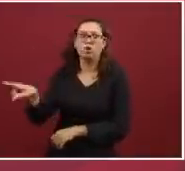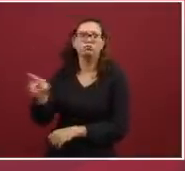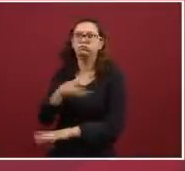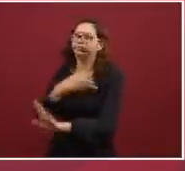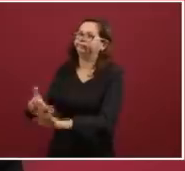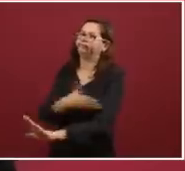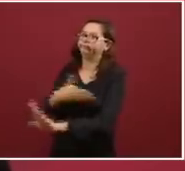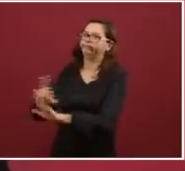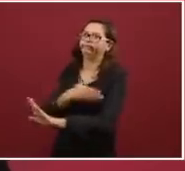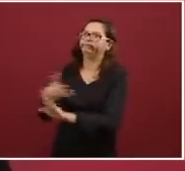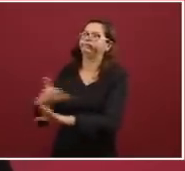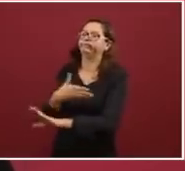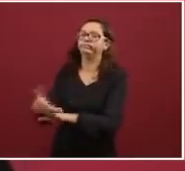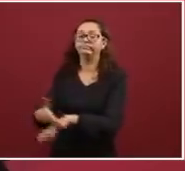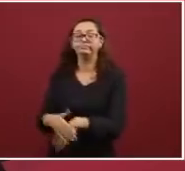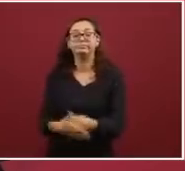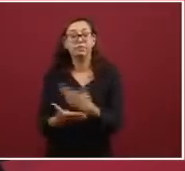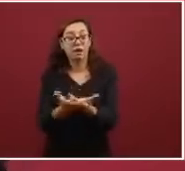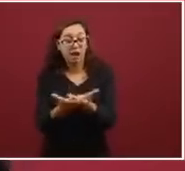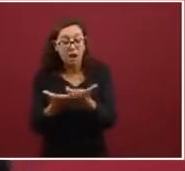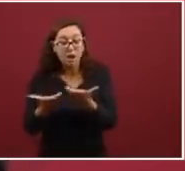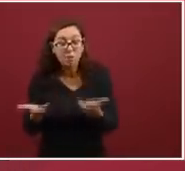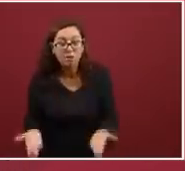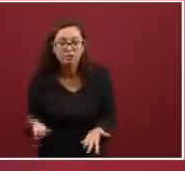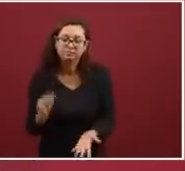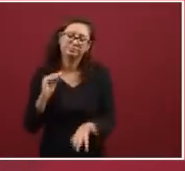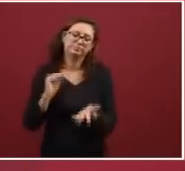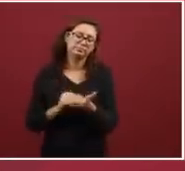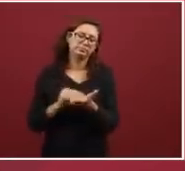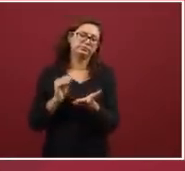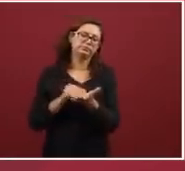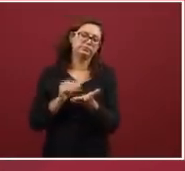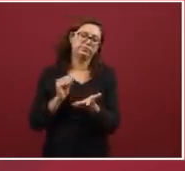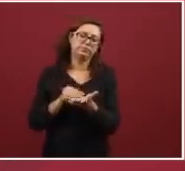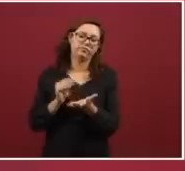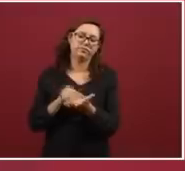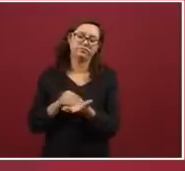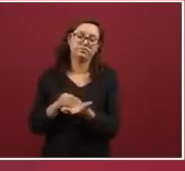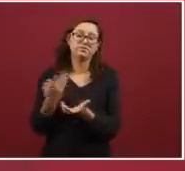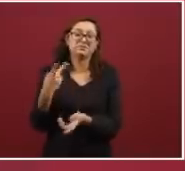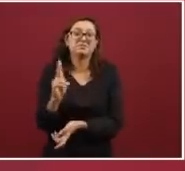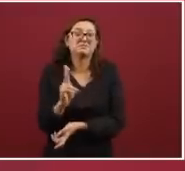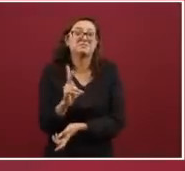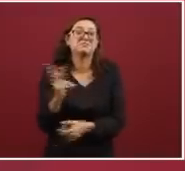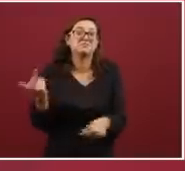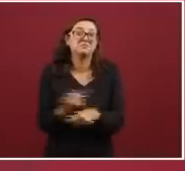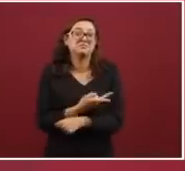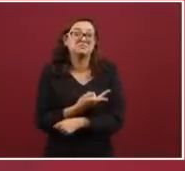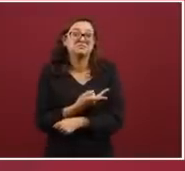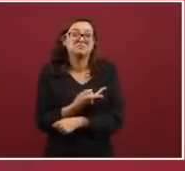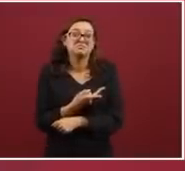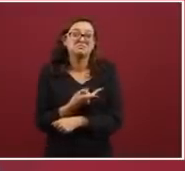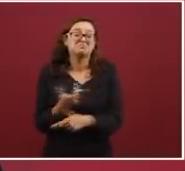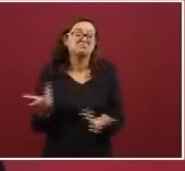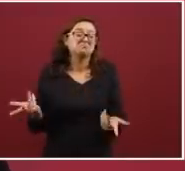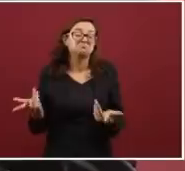Y eso sigue sucediendo, pero ya no tiene ningún efecto.